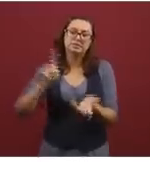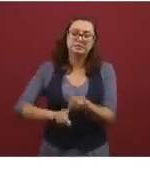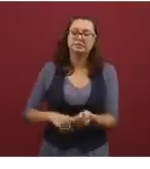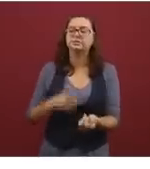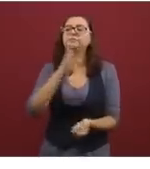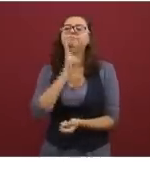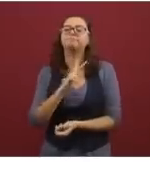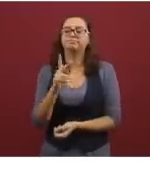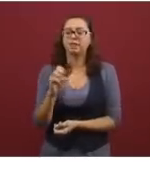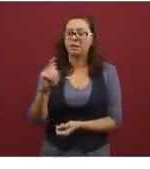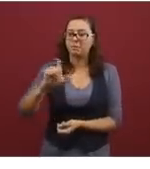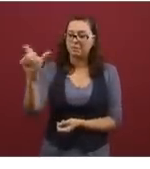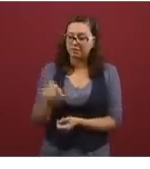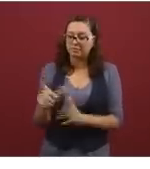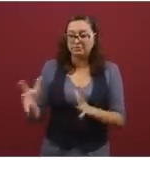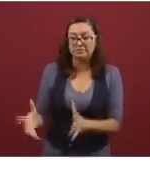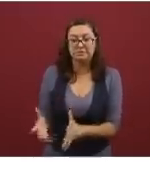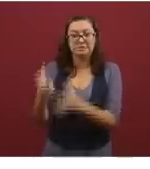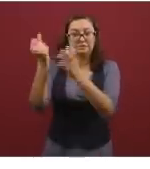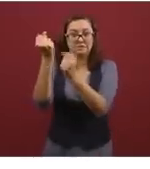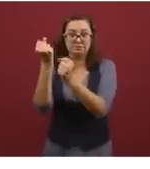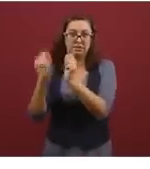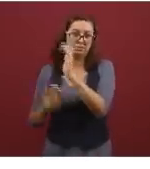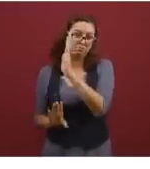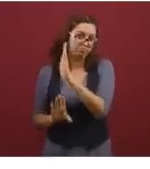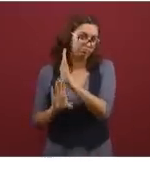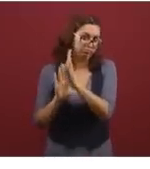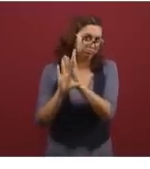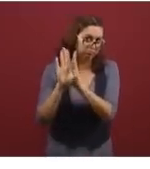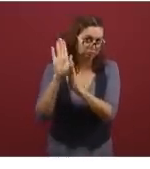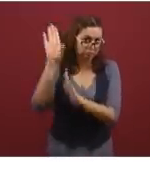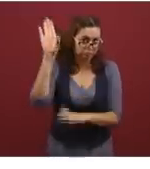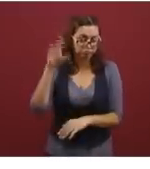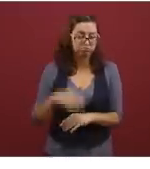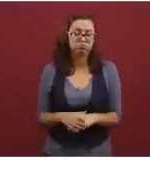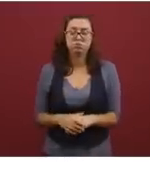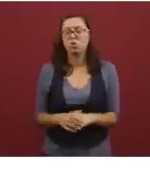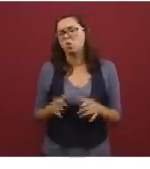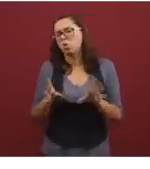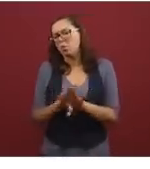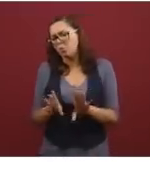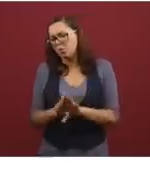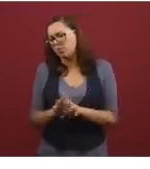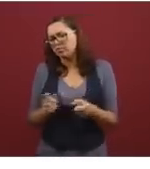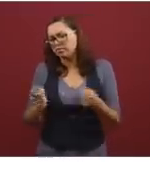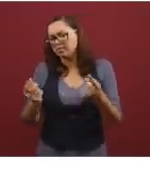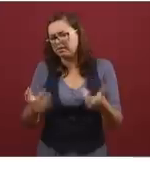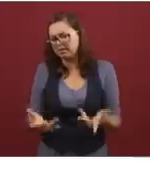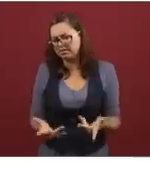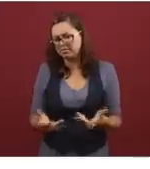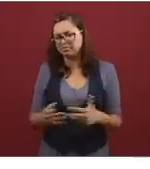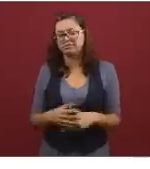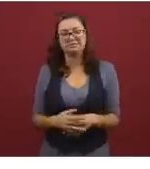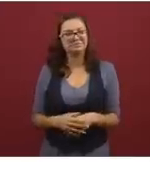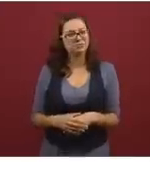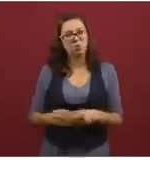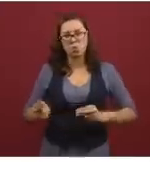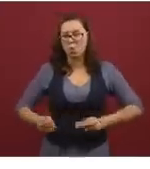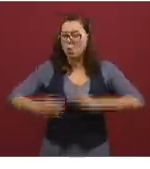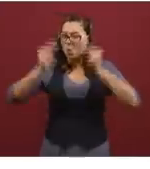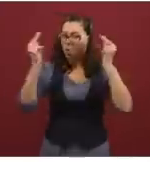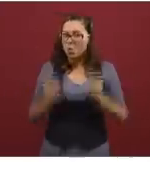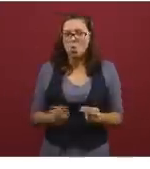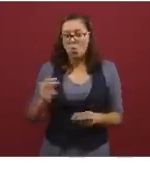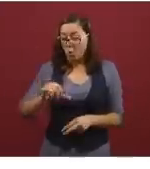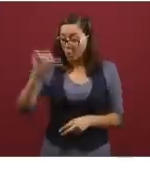para evitar que siguiera cayendo la producción. ¿Qué se hizo? Bueno, pues hubo una atención inmediata